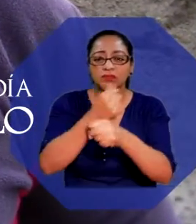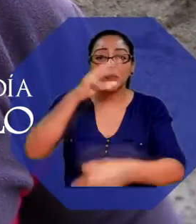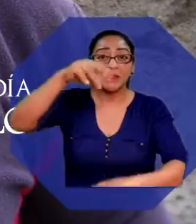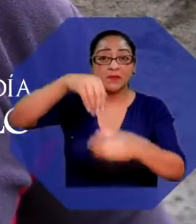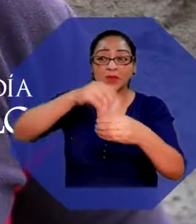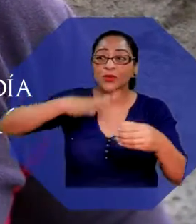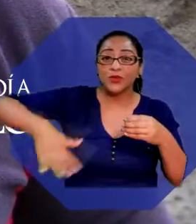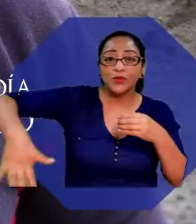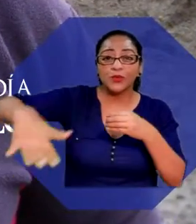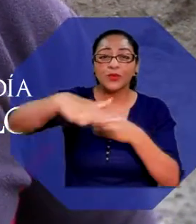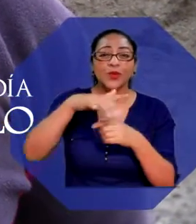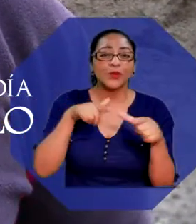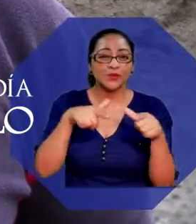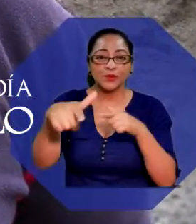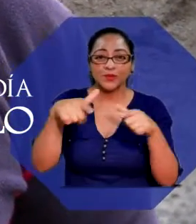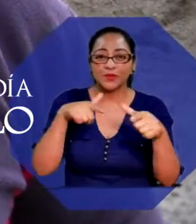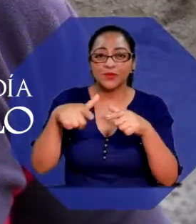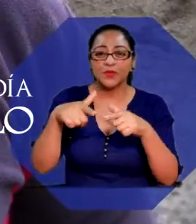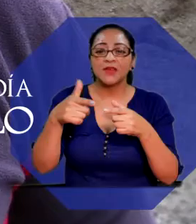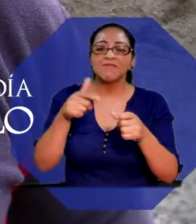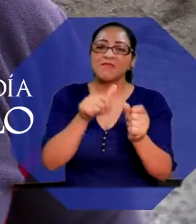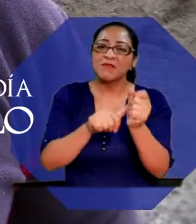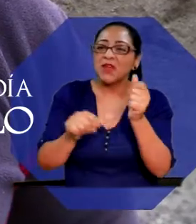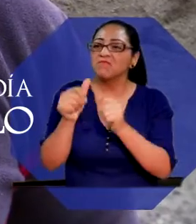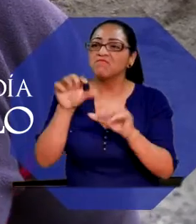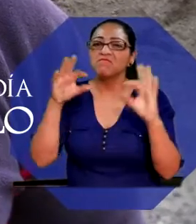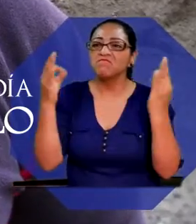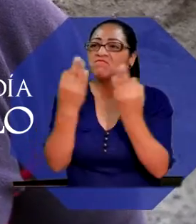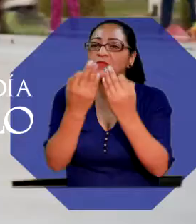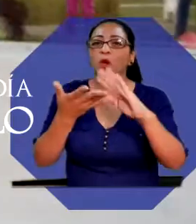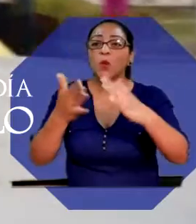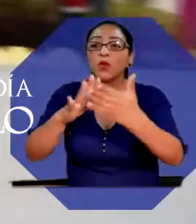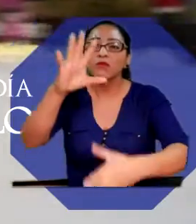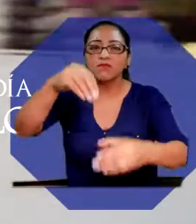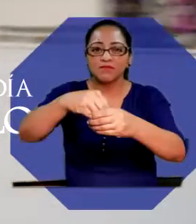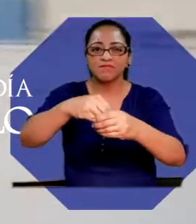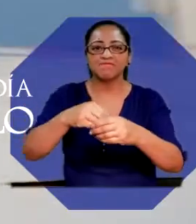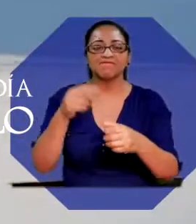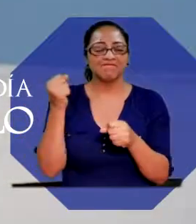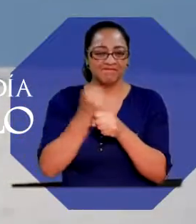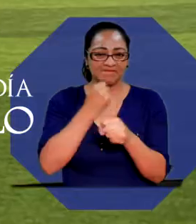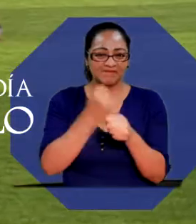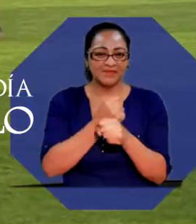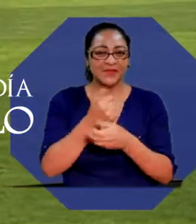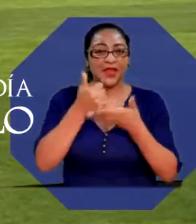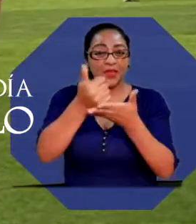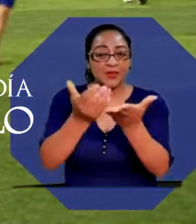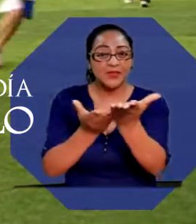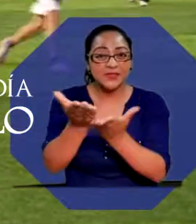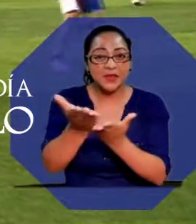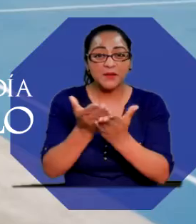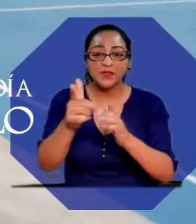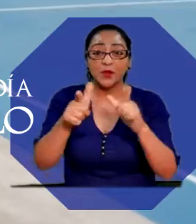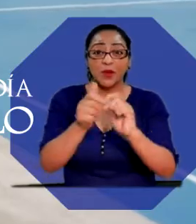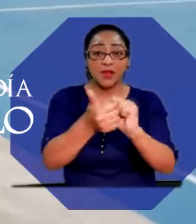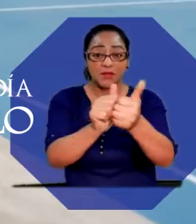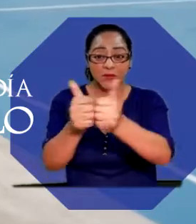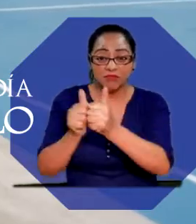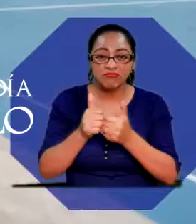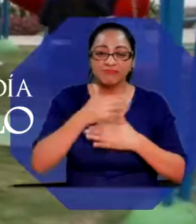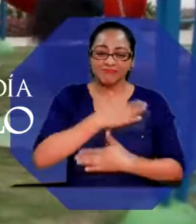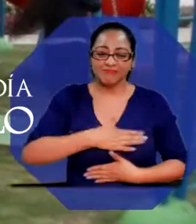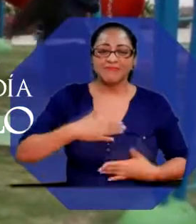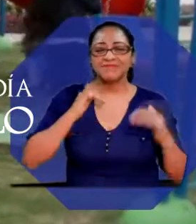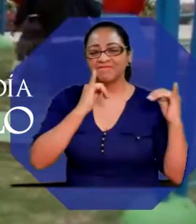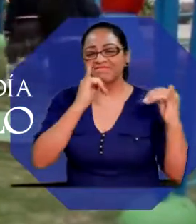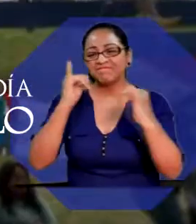para todos los hermanos de González Suárez, las comunidades. Trabajamos para brindar espacios deportivos y